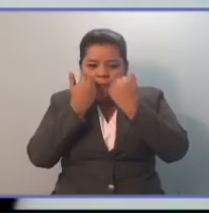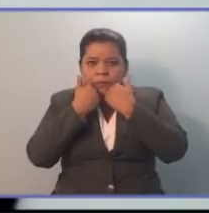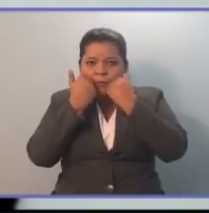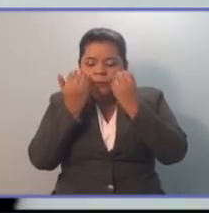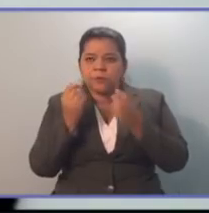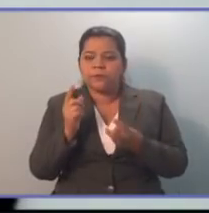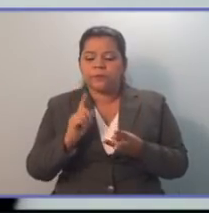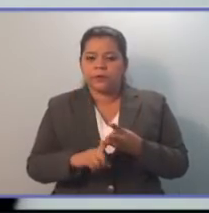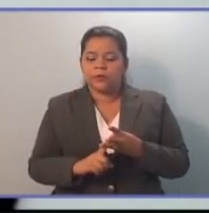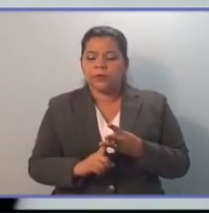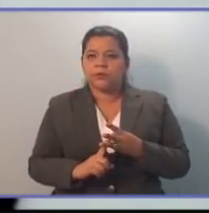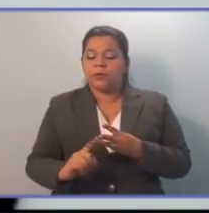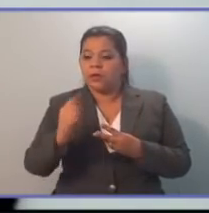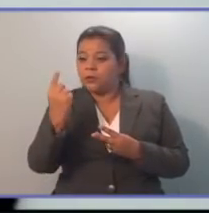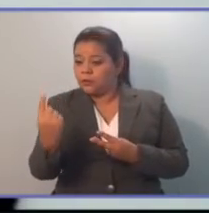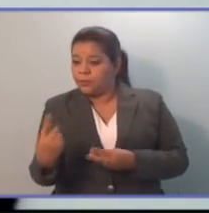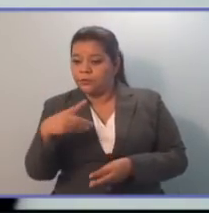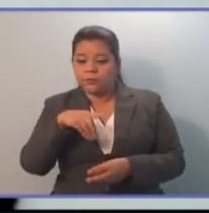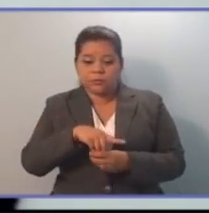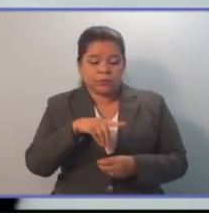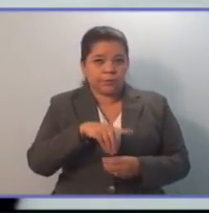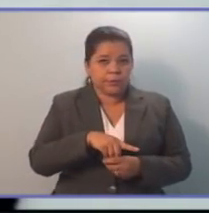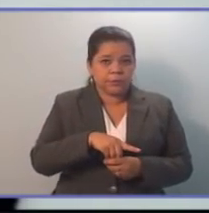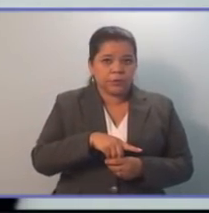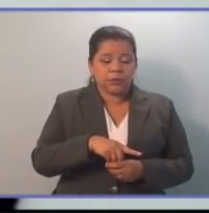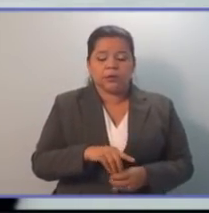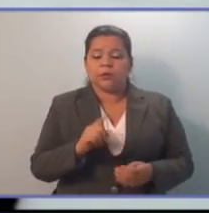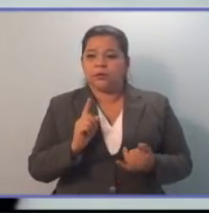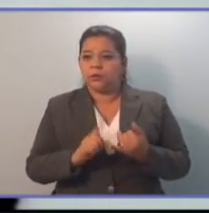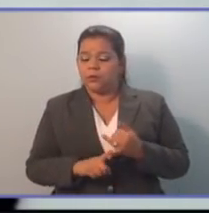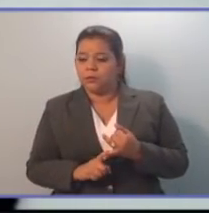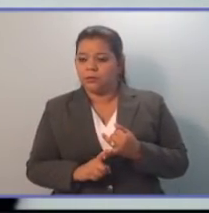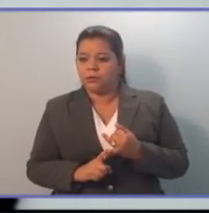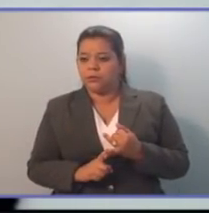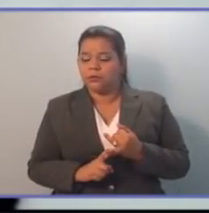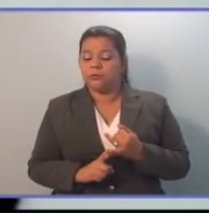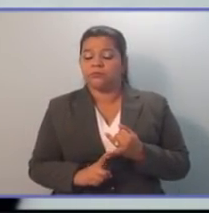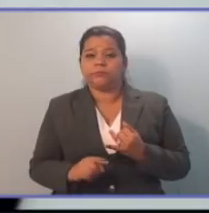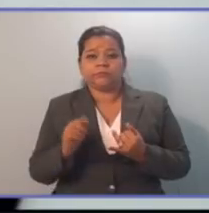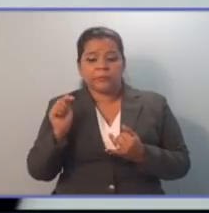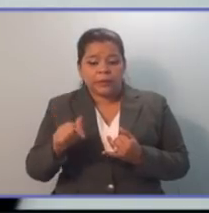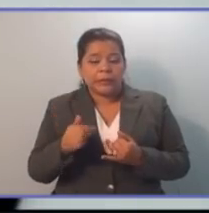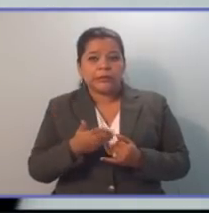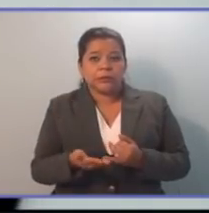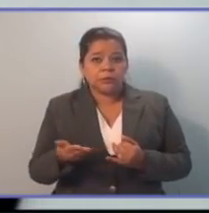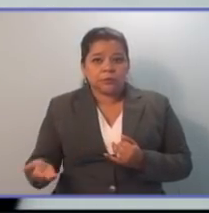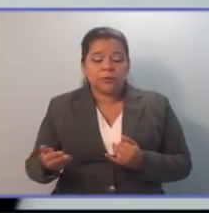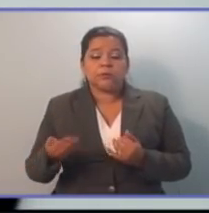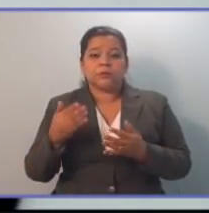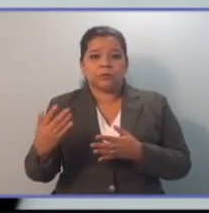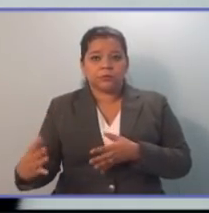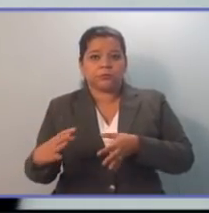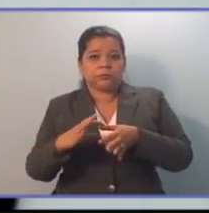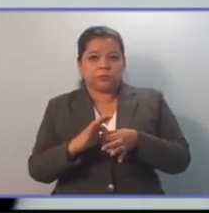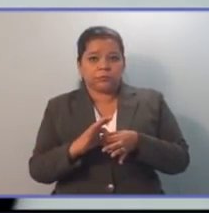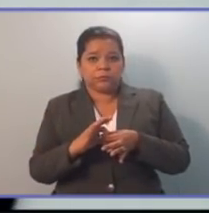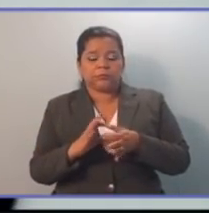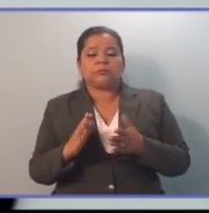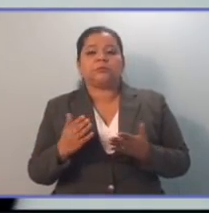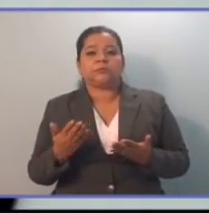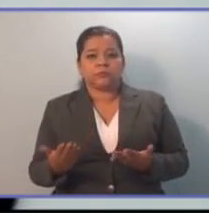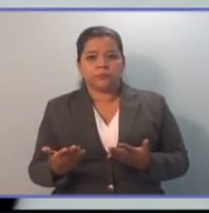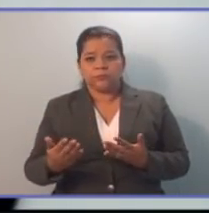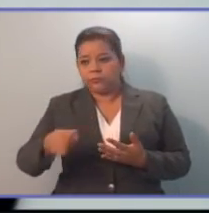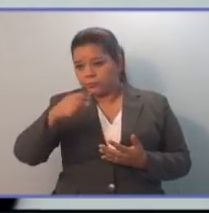de los menores e incapaces, de las personas con discapacidad, y eso en alguna manera tiene relación con